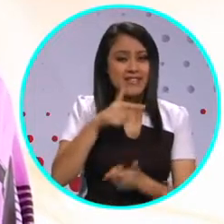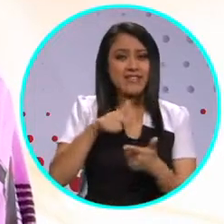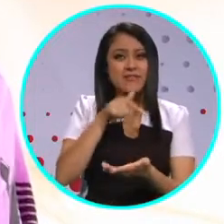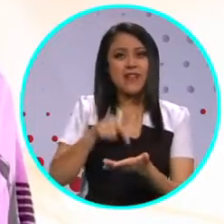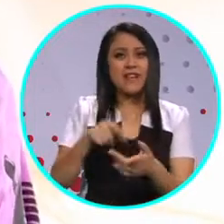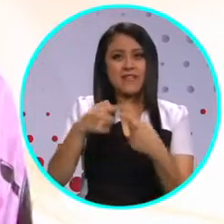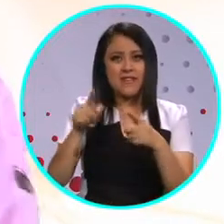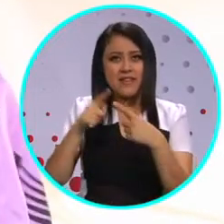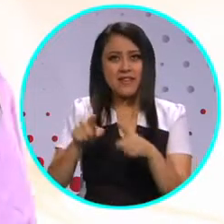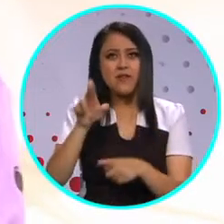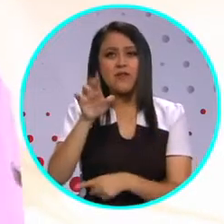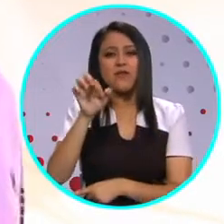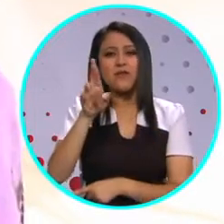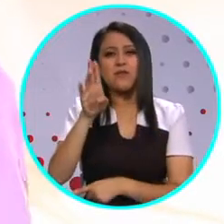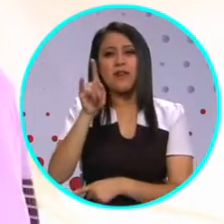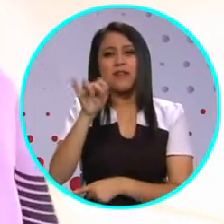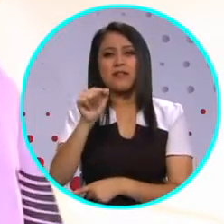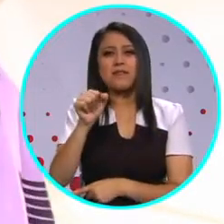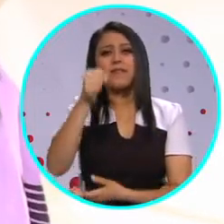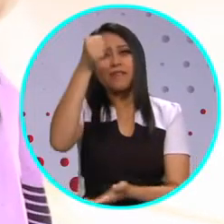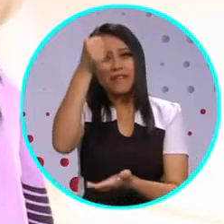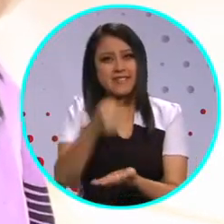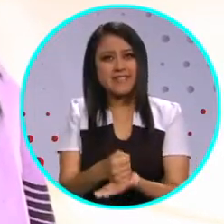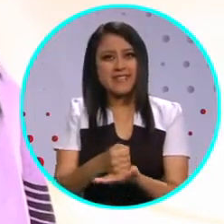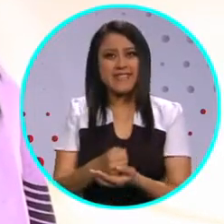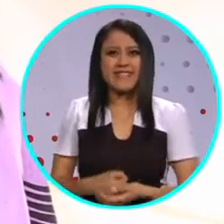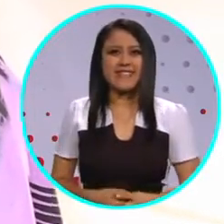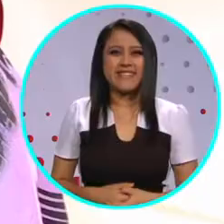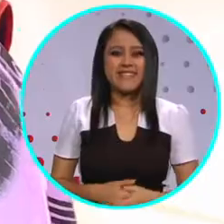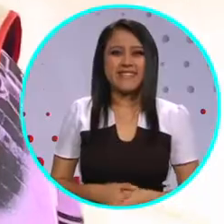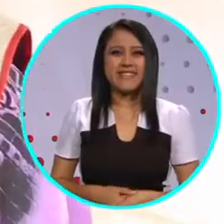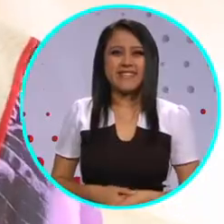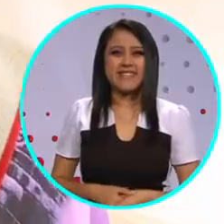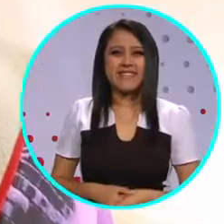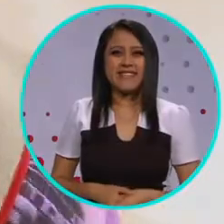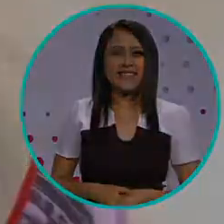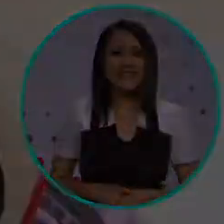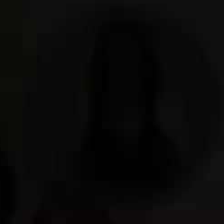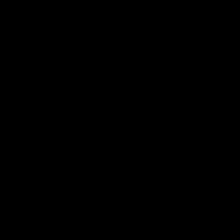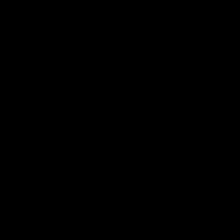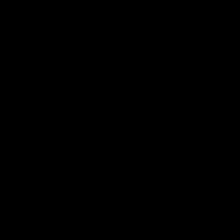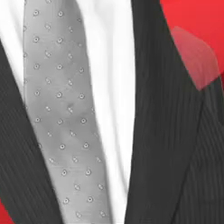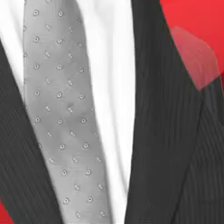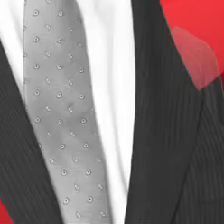quite Twitter y yo voy a seguir reportando para quien corresponda. El urbanito, por favor, que quede yo bien guapo.